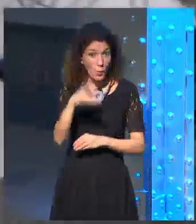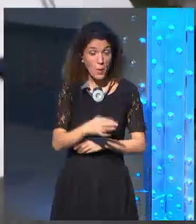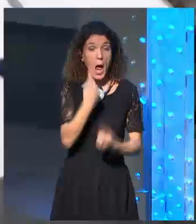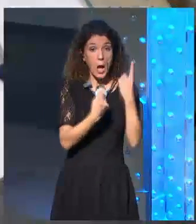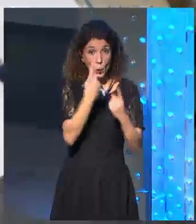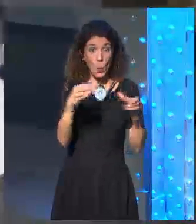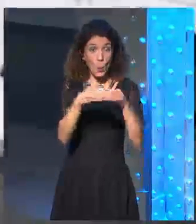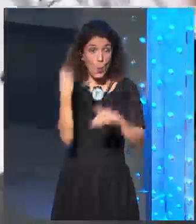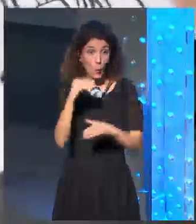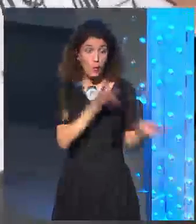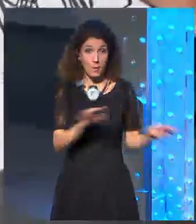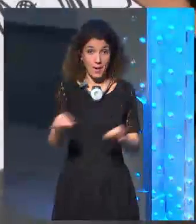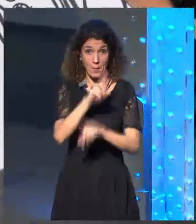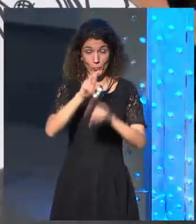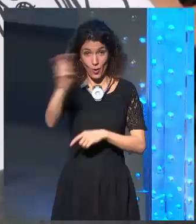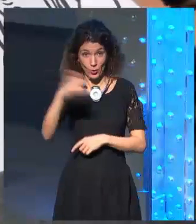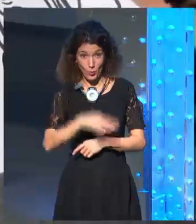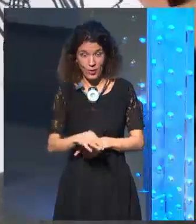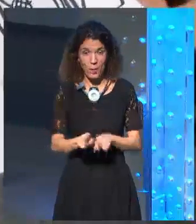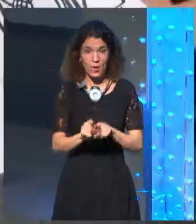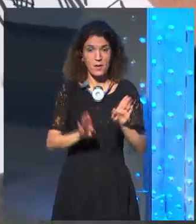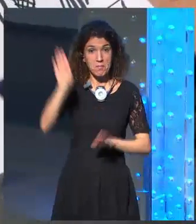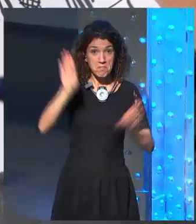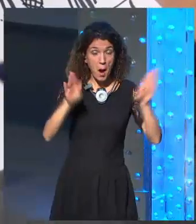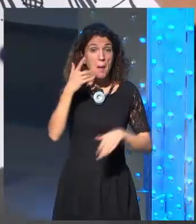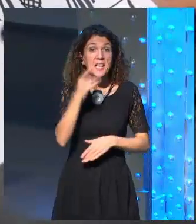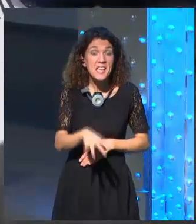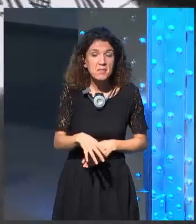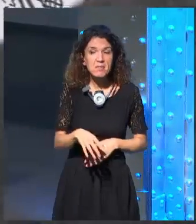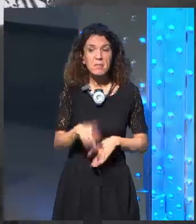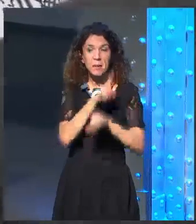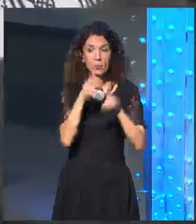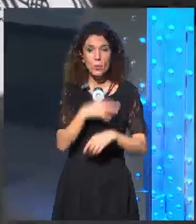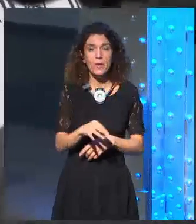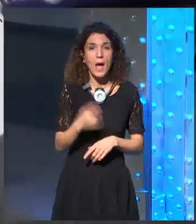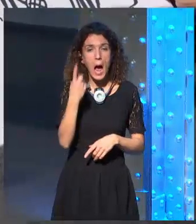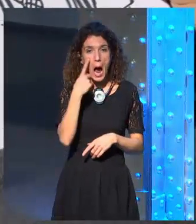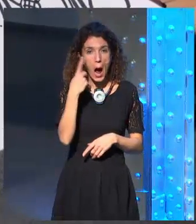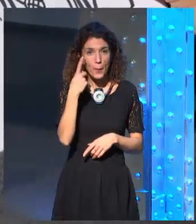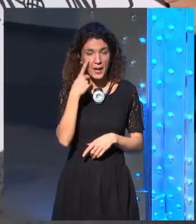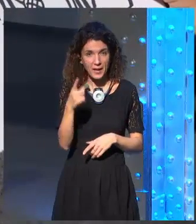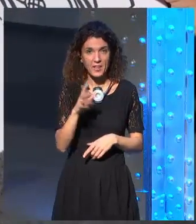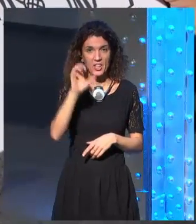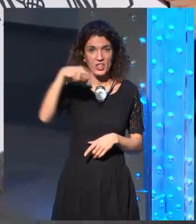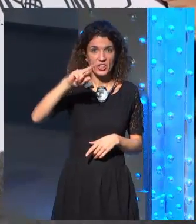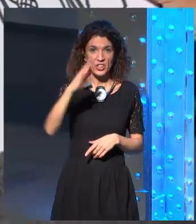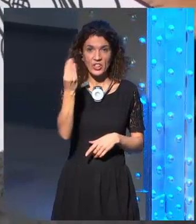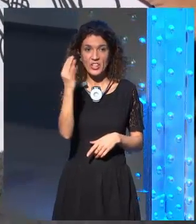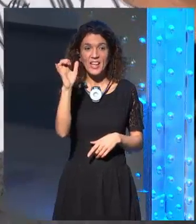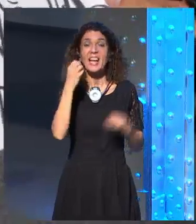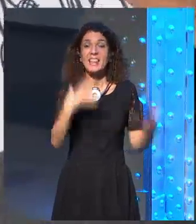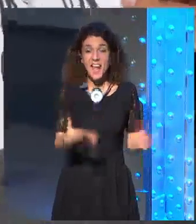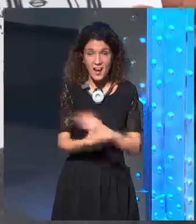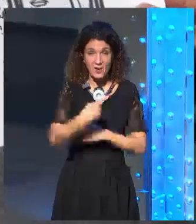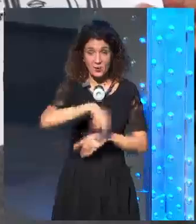alguno de los marcianos prepara la siguiente pregunta. Levante la mano el que vaya a ser, y vamos a ver, Enrique, cómo vamos